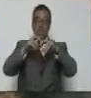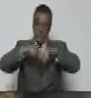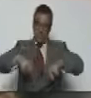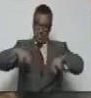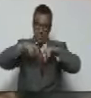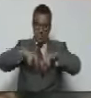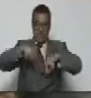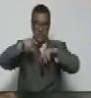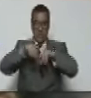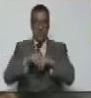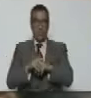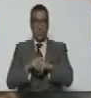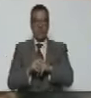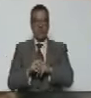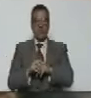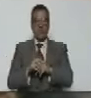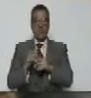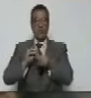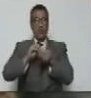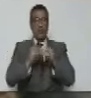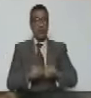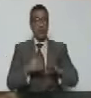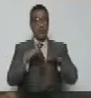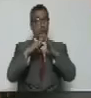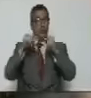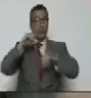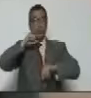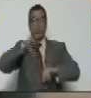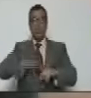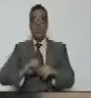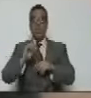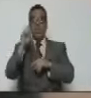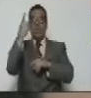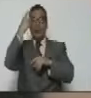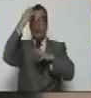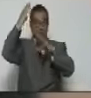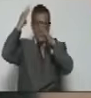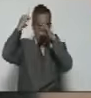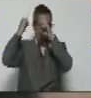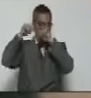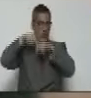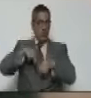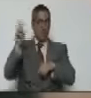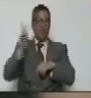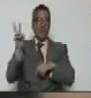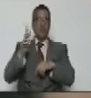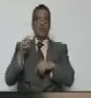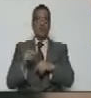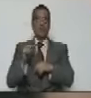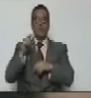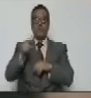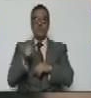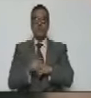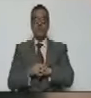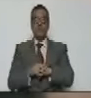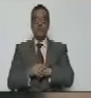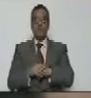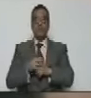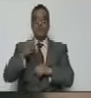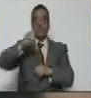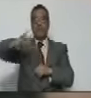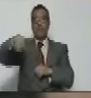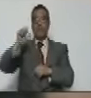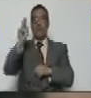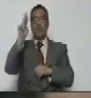investigador que ha recuperado todo el legado histórico del primer canciller de Venezuela, como es Juan